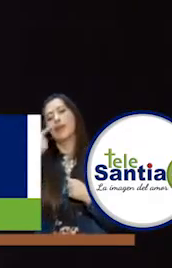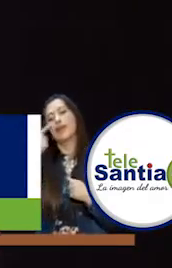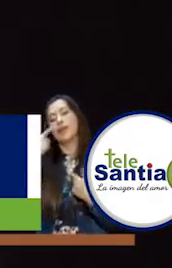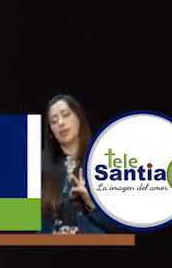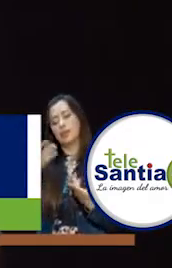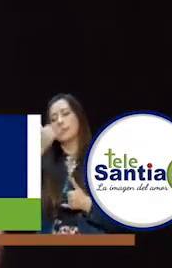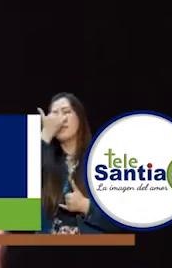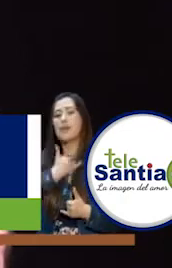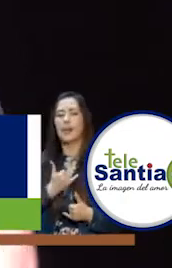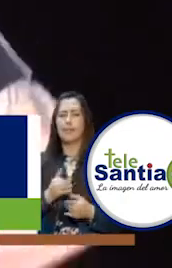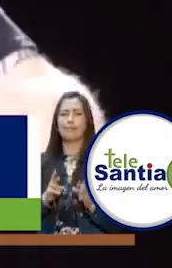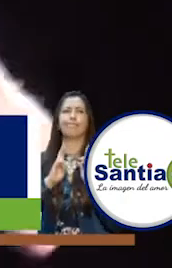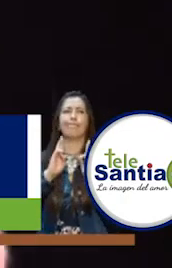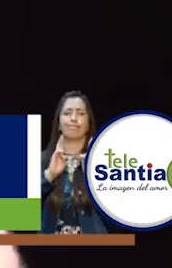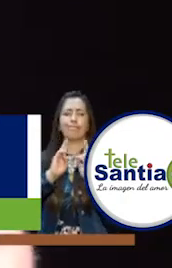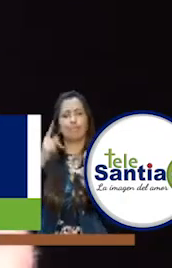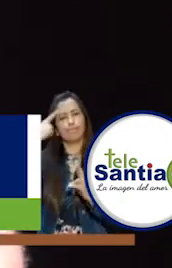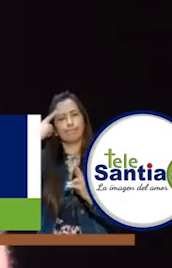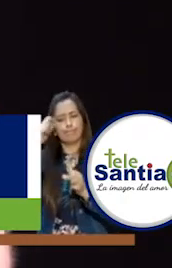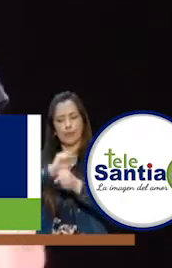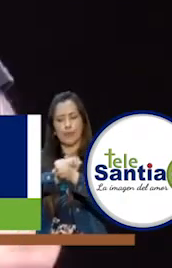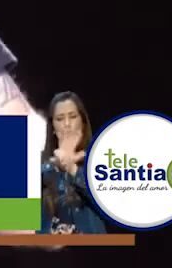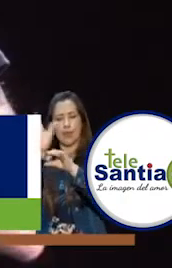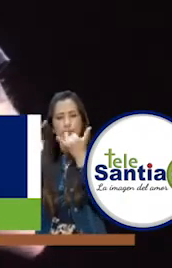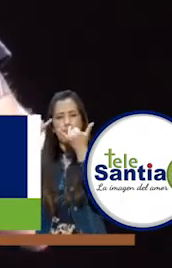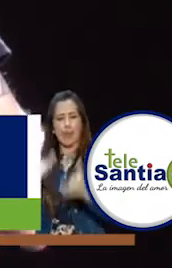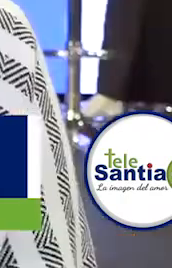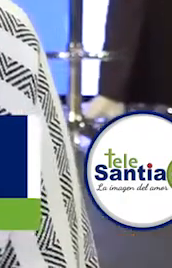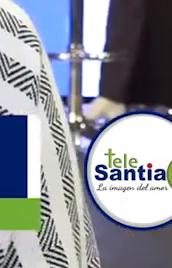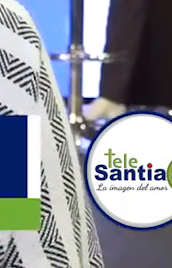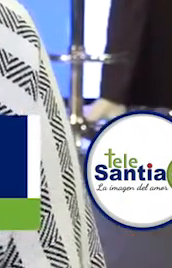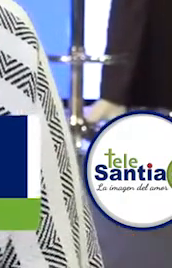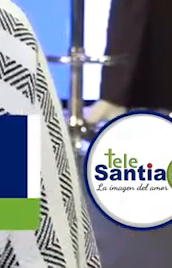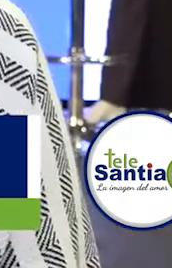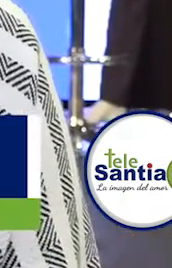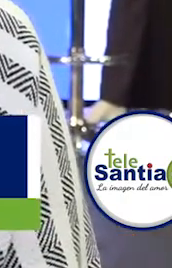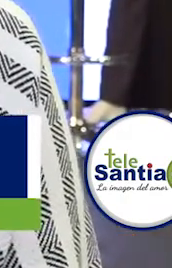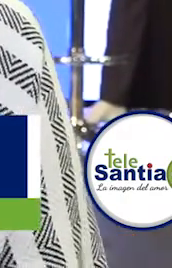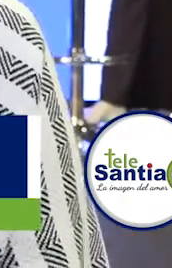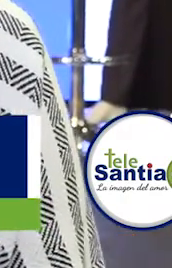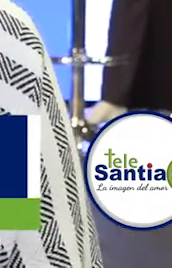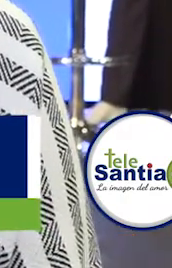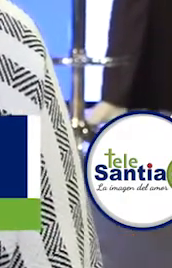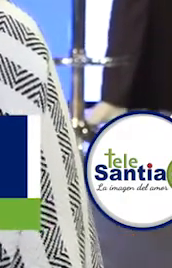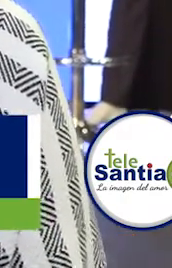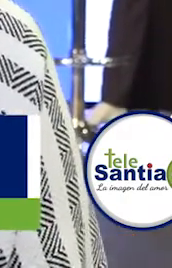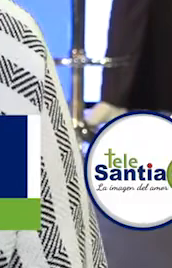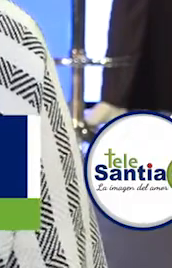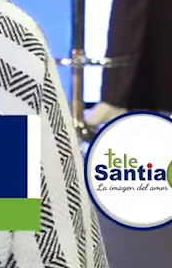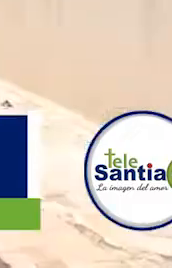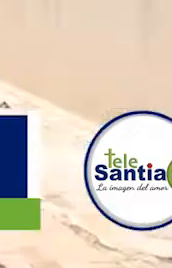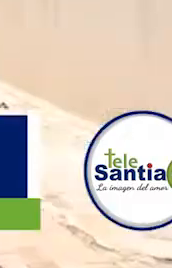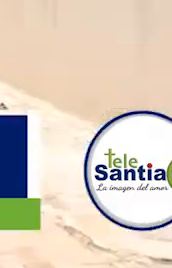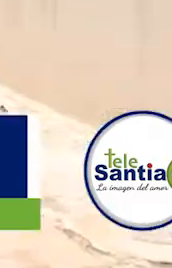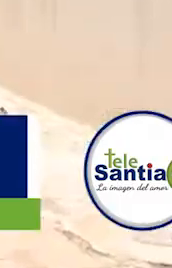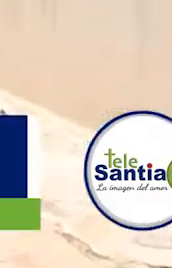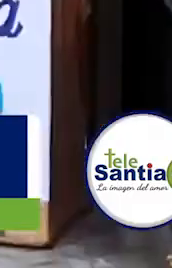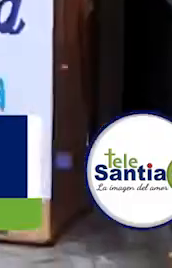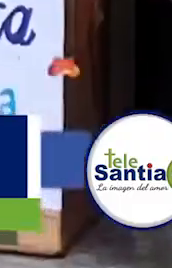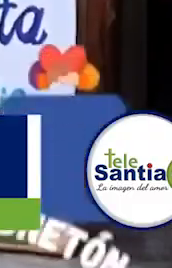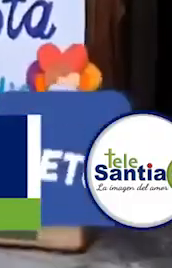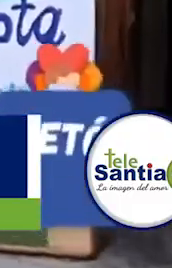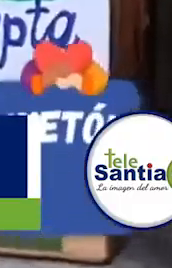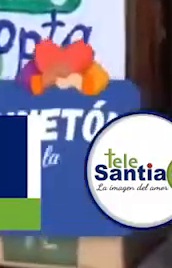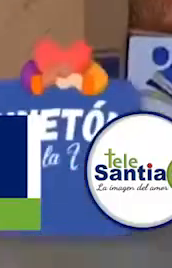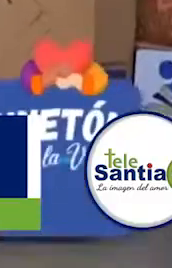países, pero pues no podemos descuidar las medidas que se han tomado para que continuemos así protegidos. Durante la